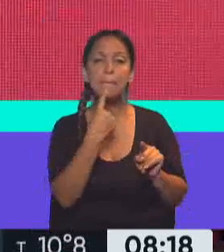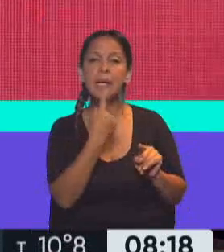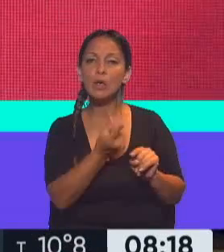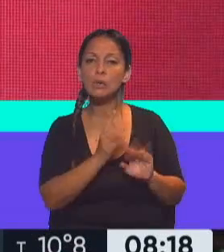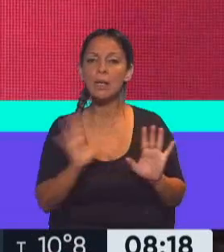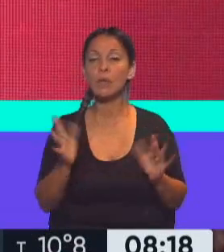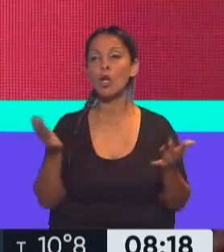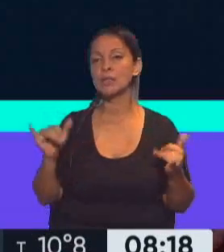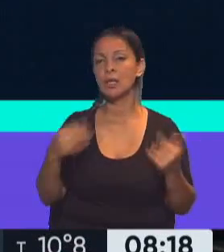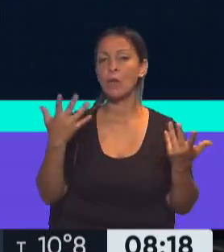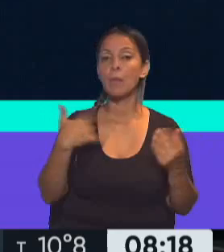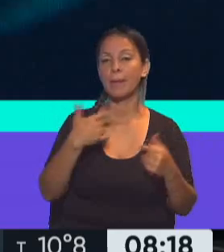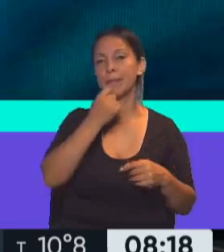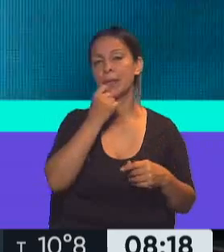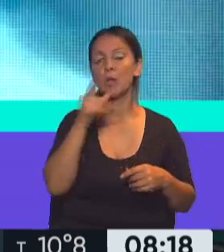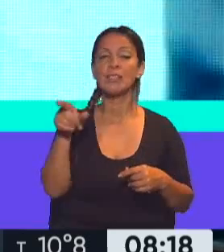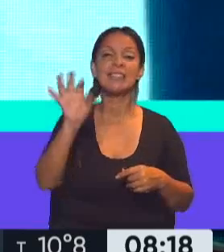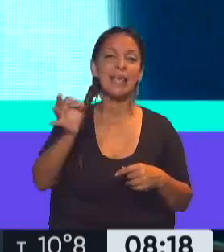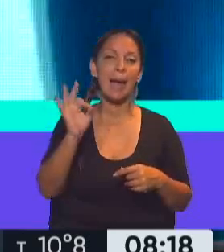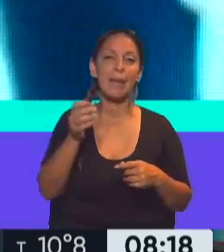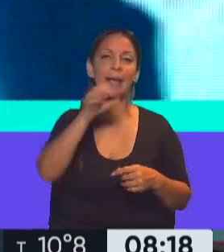Bueno, tengo la clave de su...